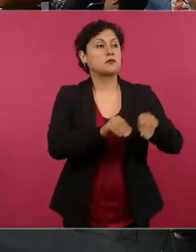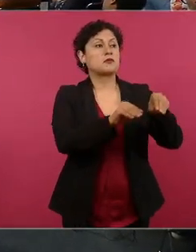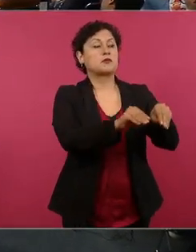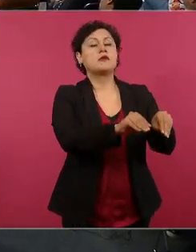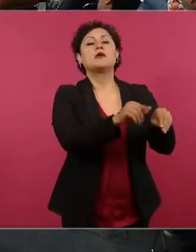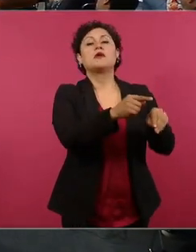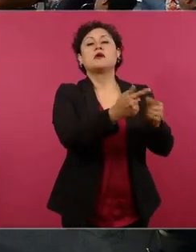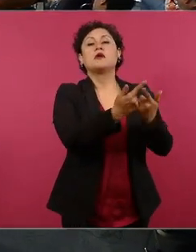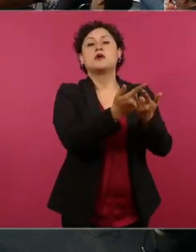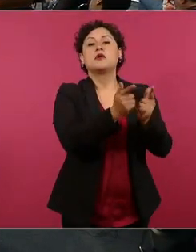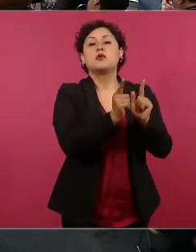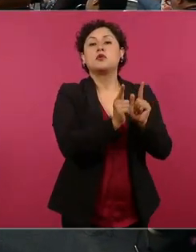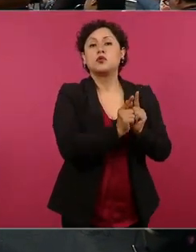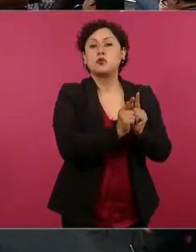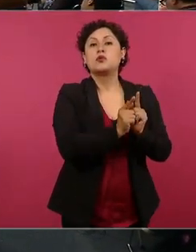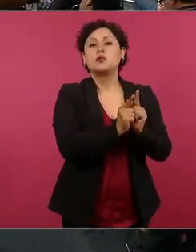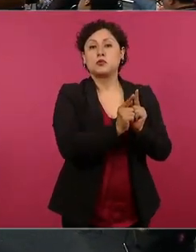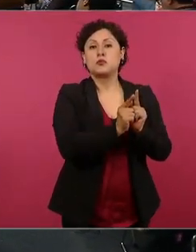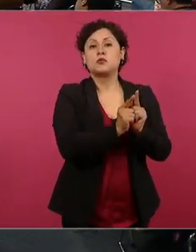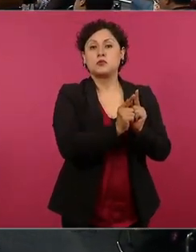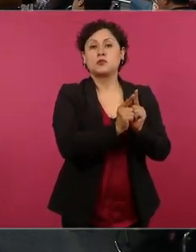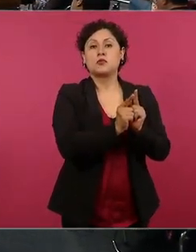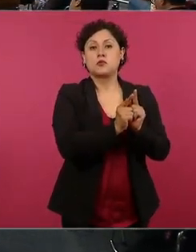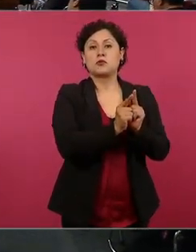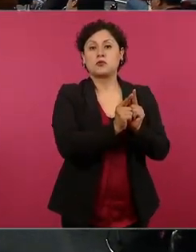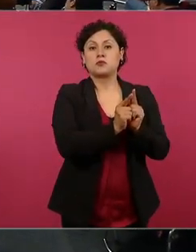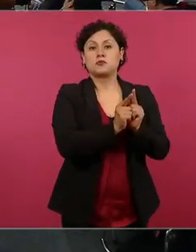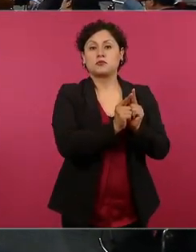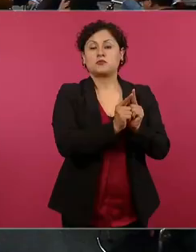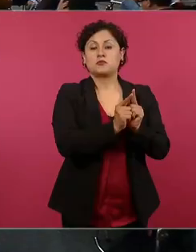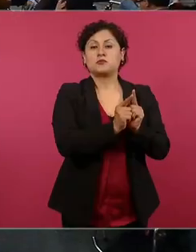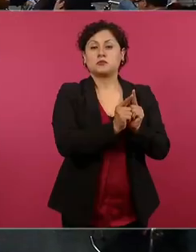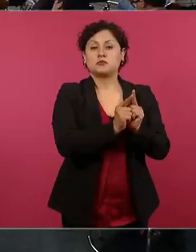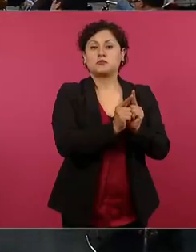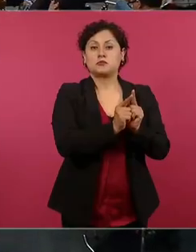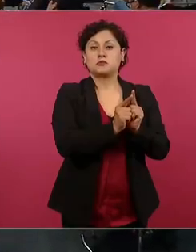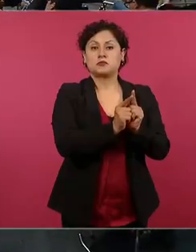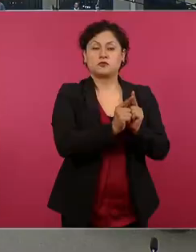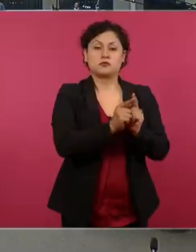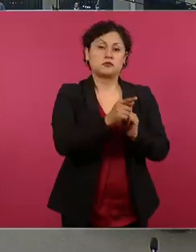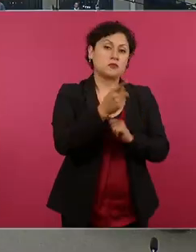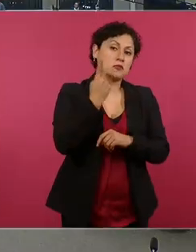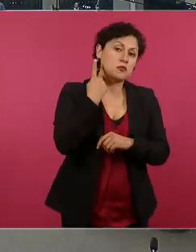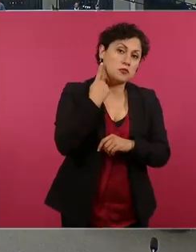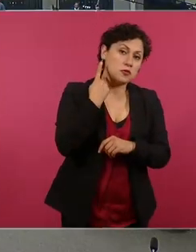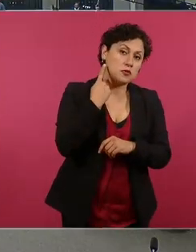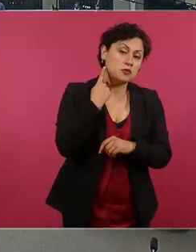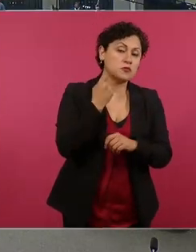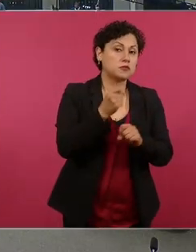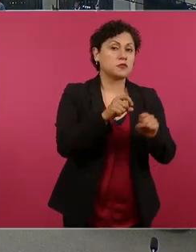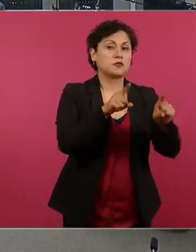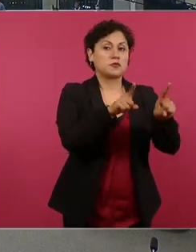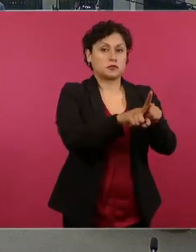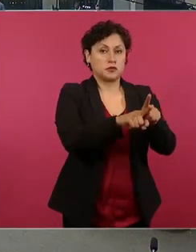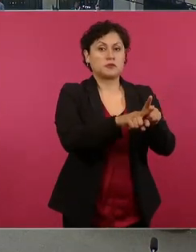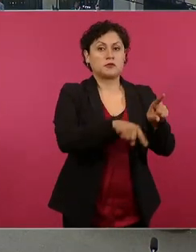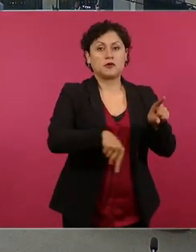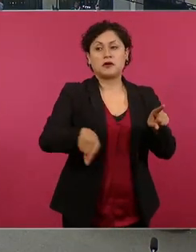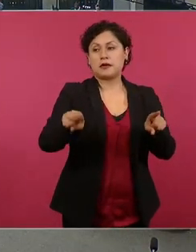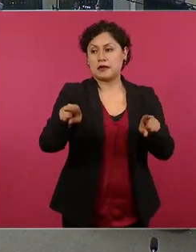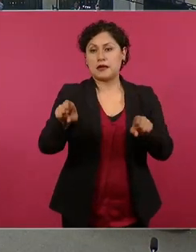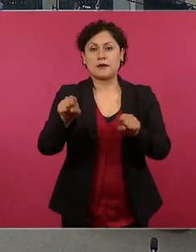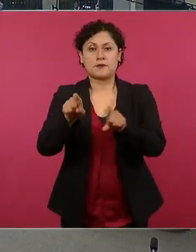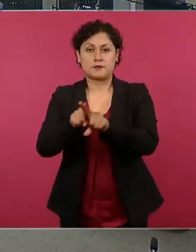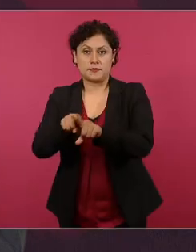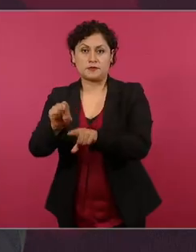a manejar los programas sociales, lo poco que le entregaban a la gente en ese entonces, con